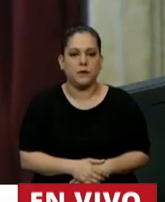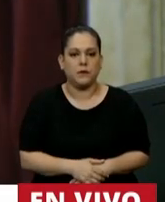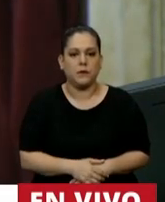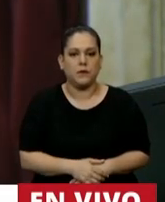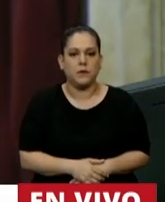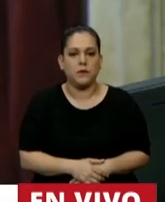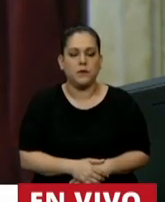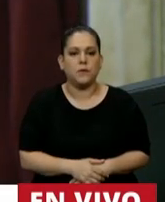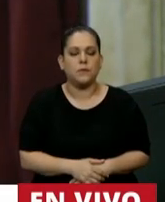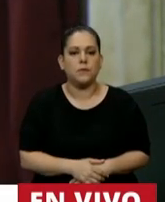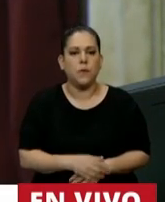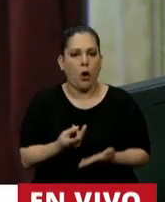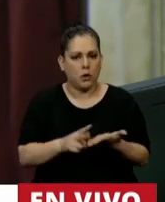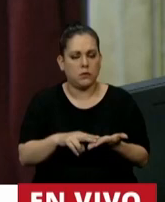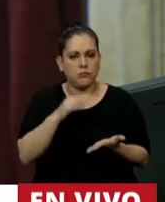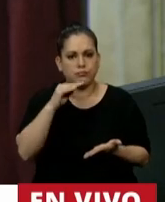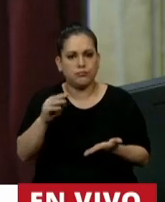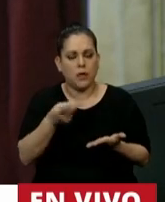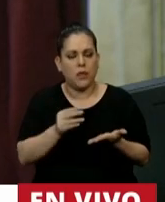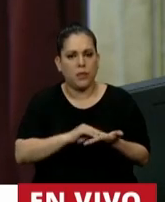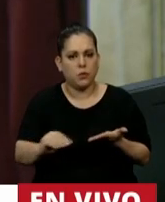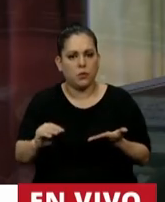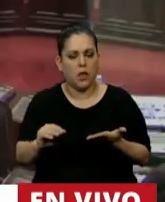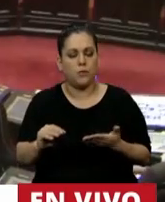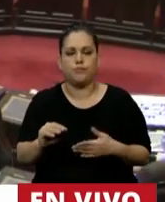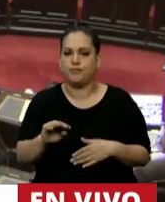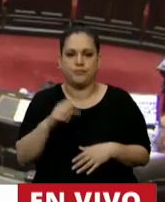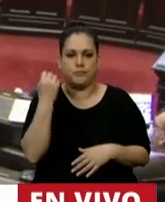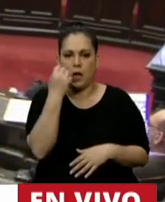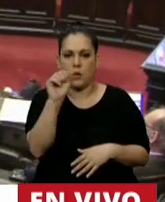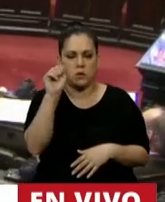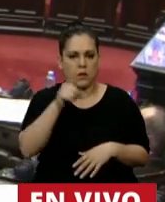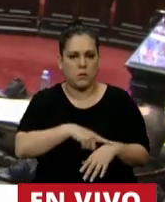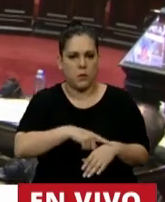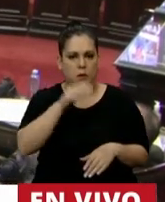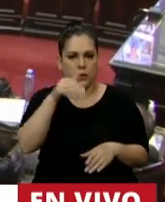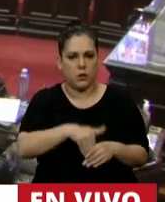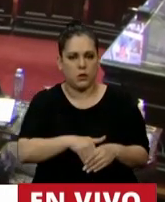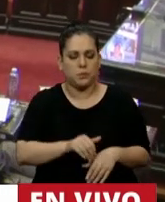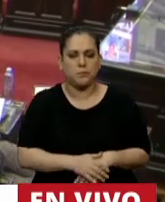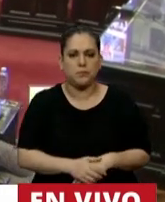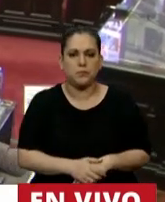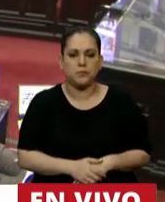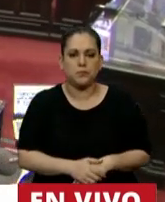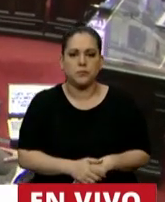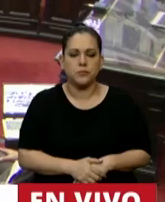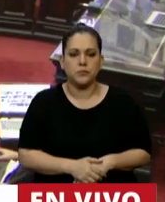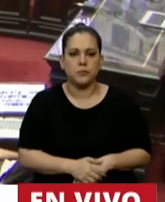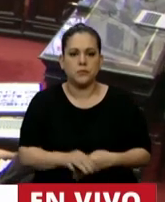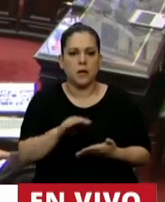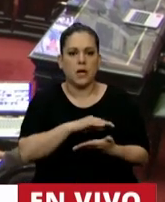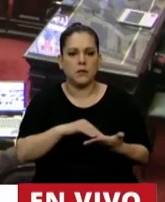diputado varias horas ausente a la hora de votar diputado